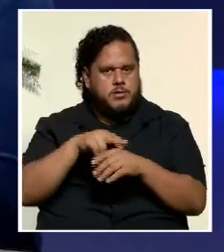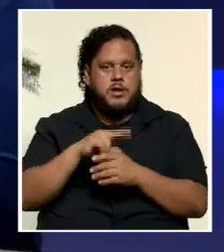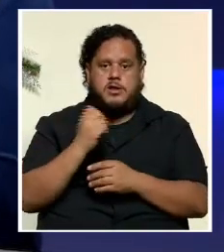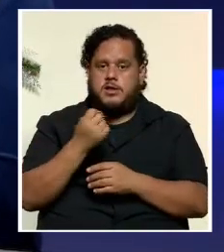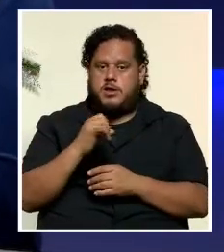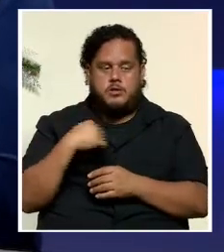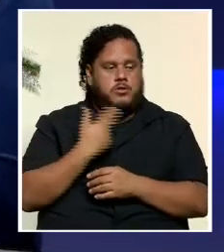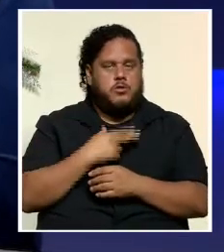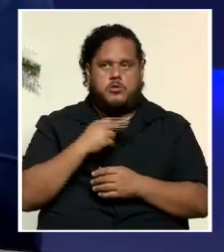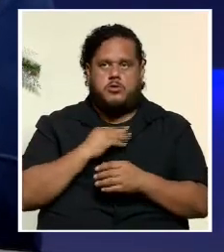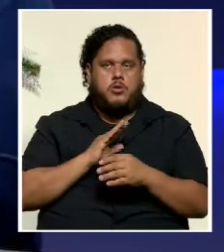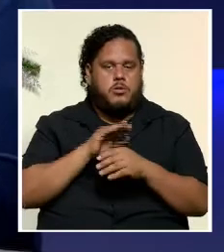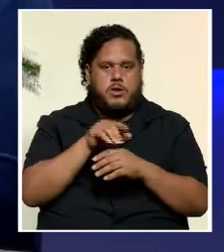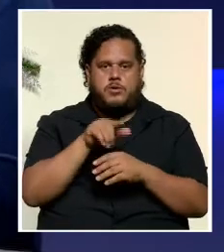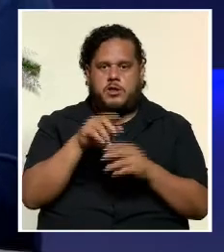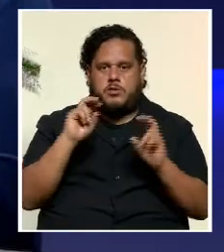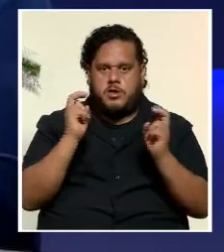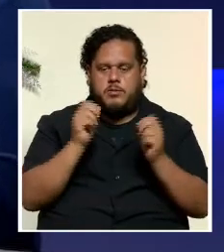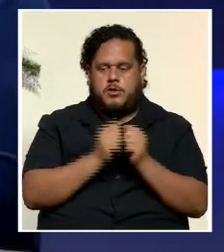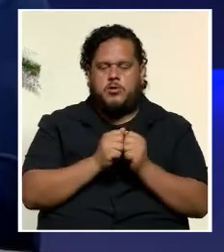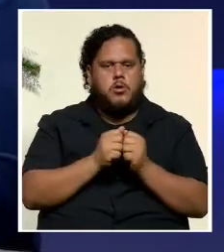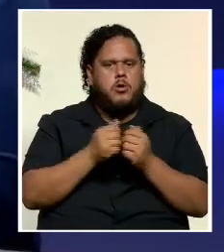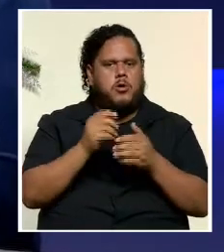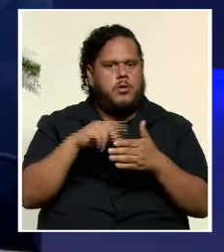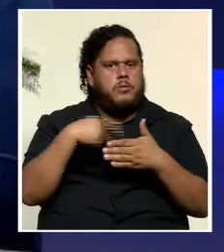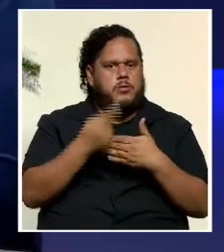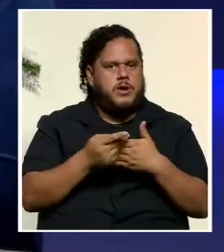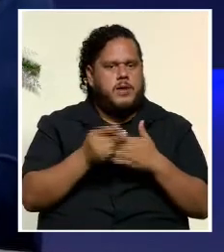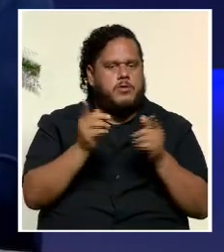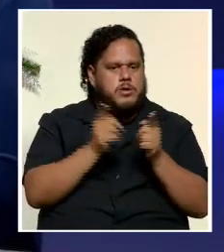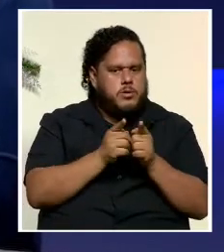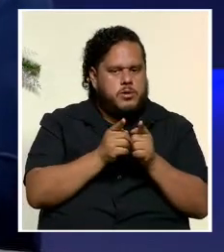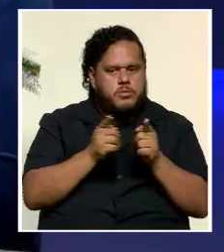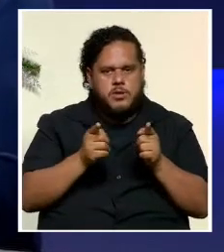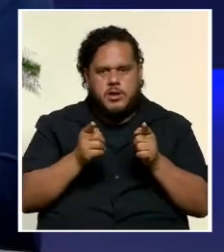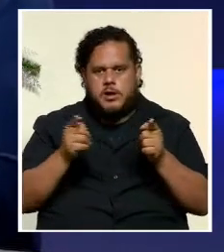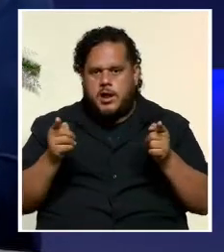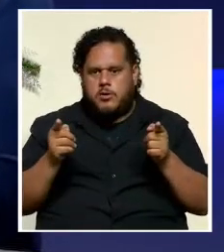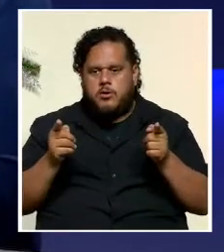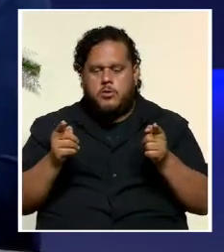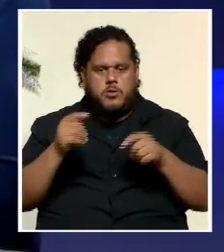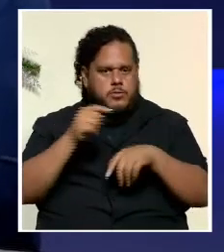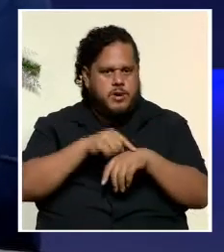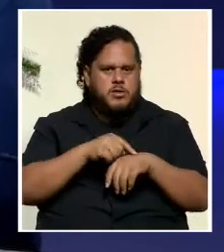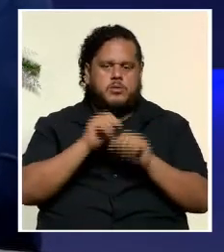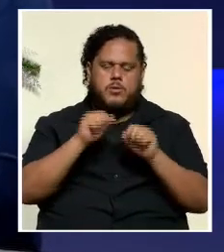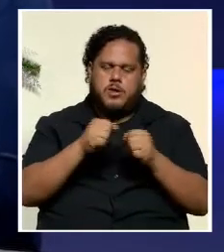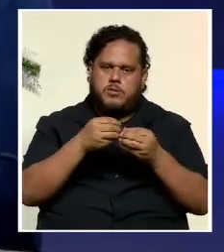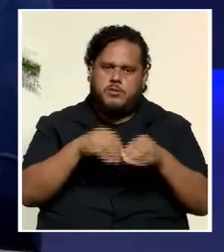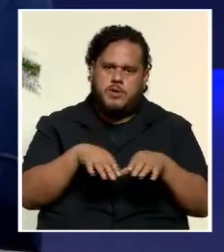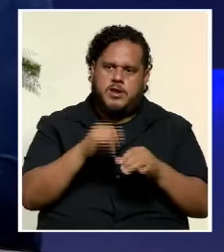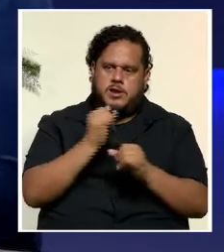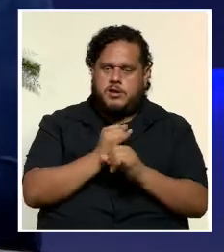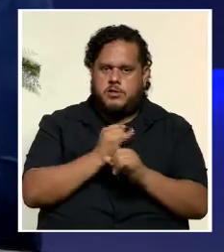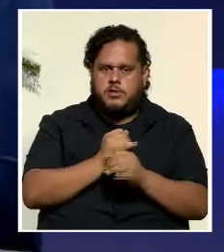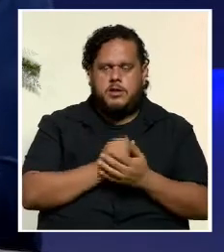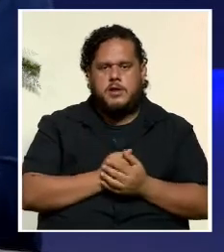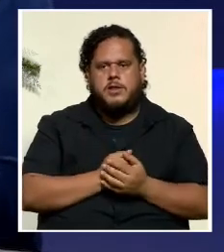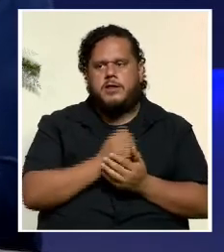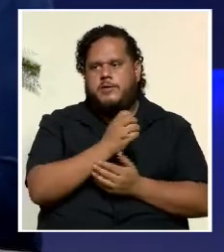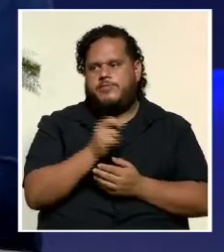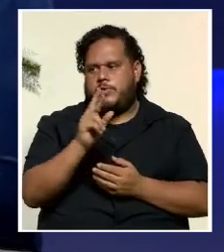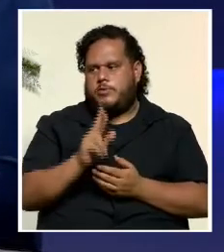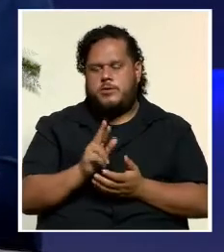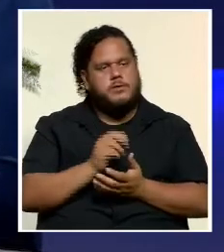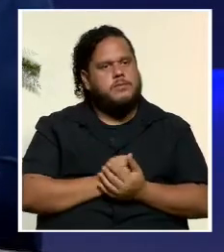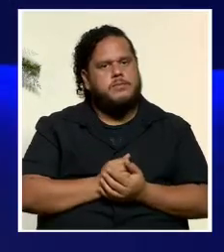temas con programas de corto, mediano y largo plazo ya, creo que podemos perder la institucionalidad